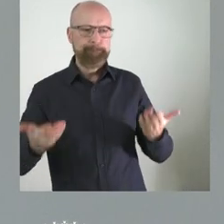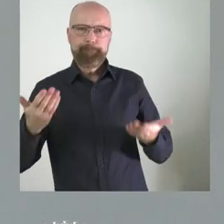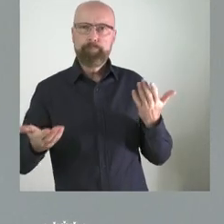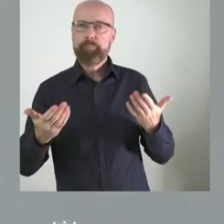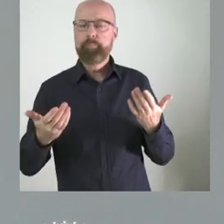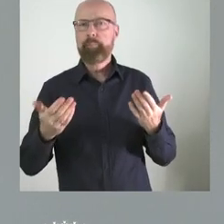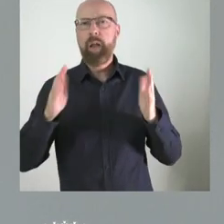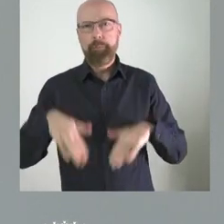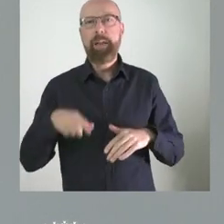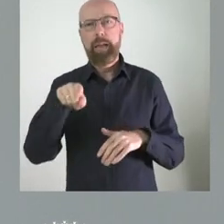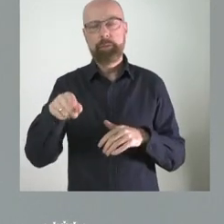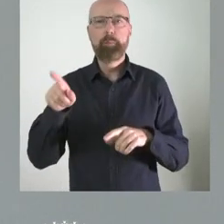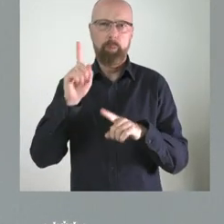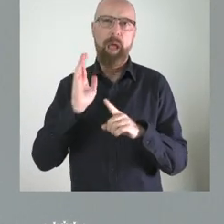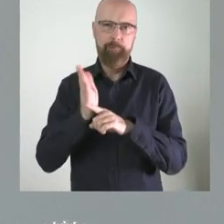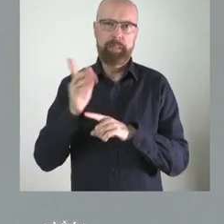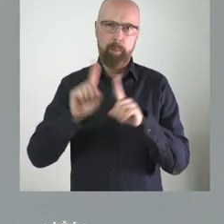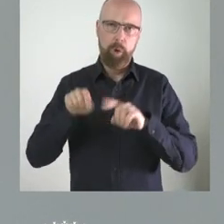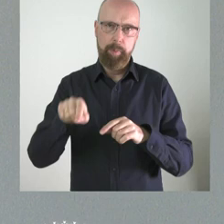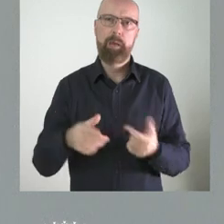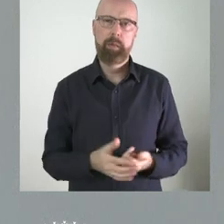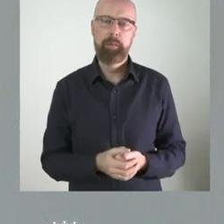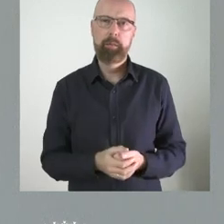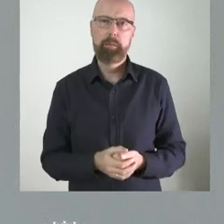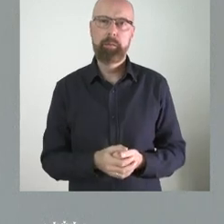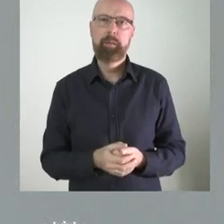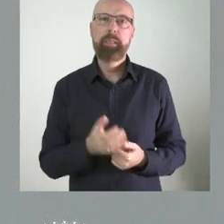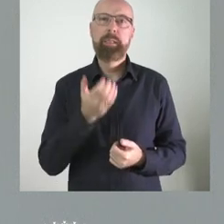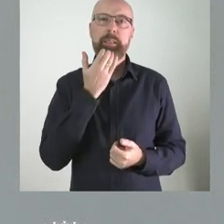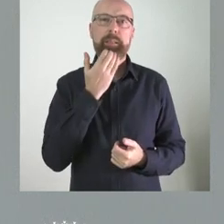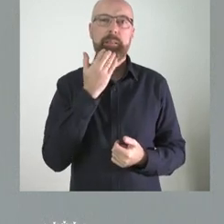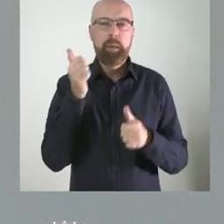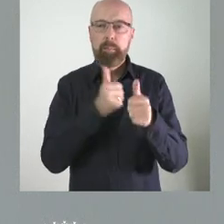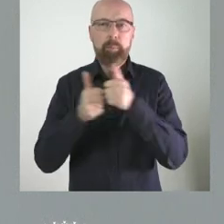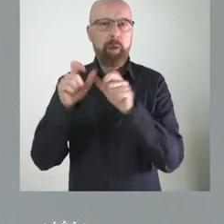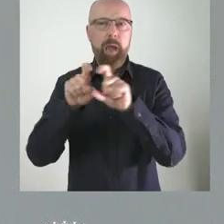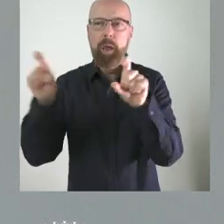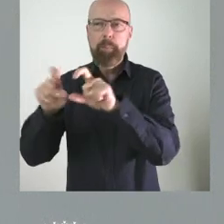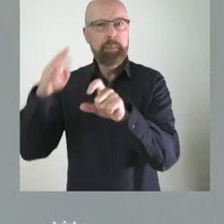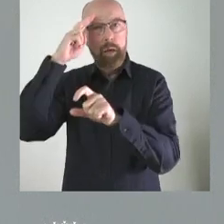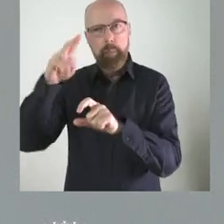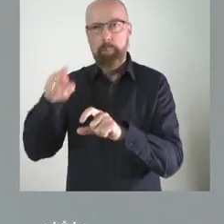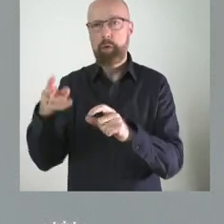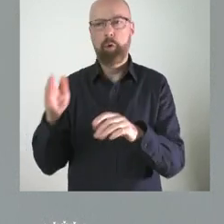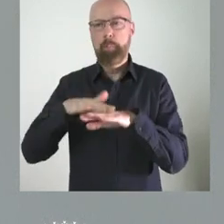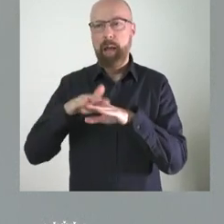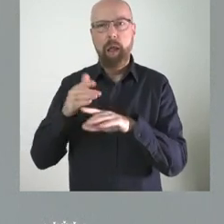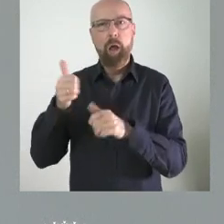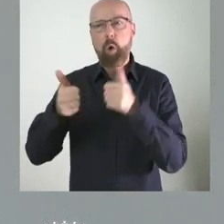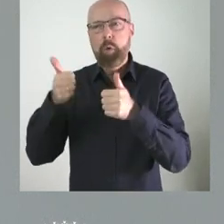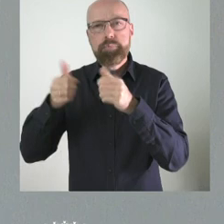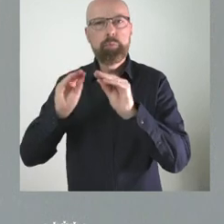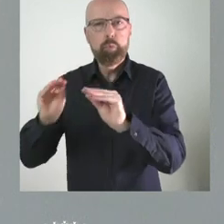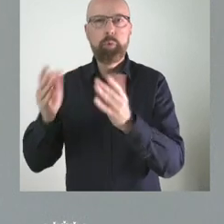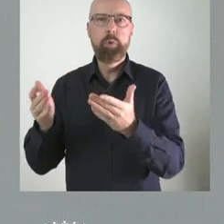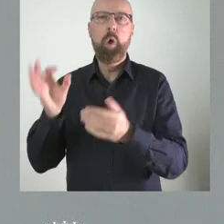es a nuestro juicio principal problema no cuando no se atiende esas prioridades empresariales de los dos productivos o cuando se les sube impuestos